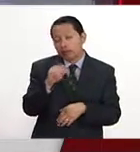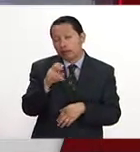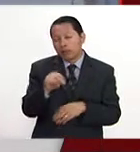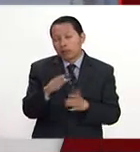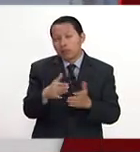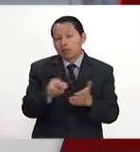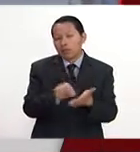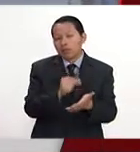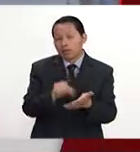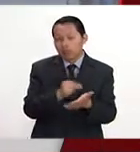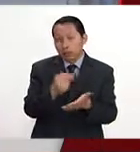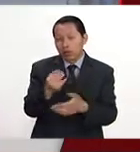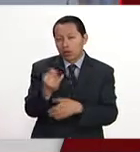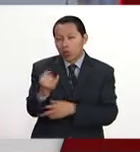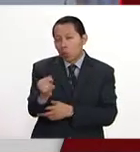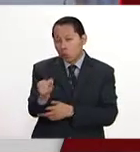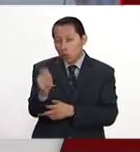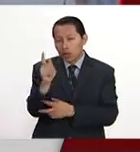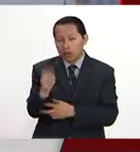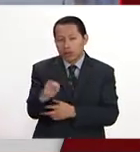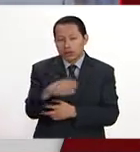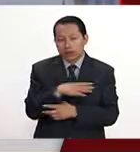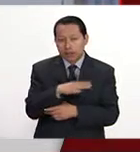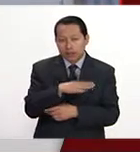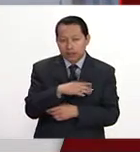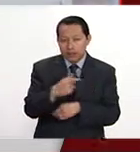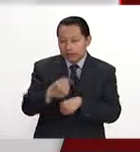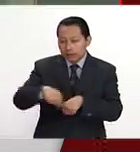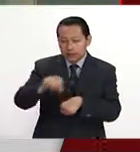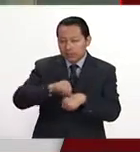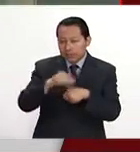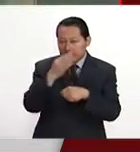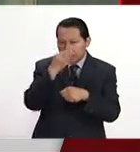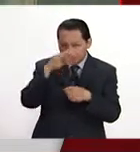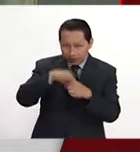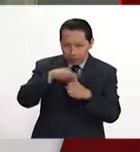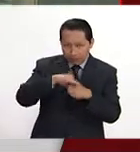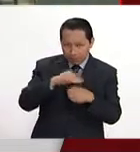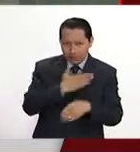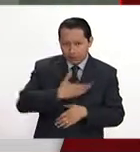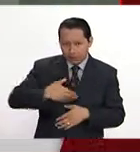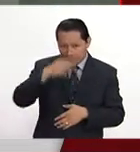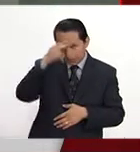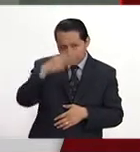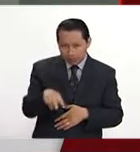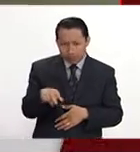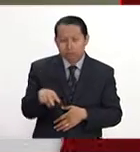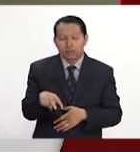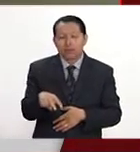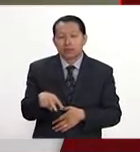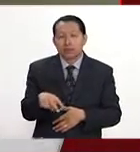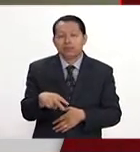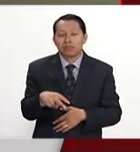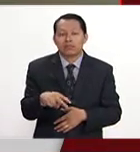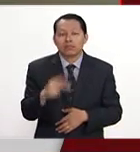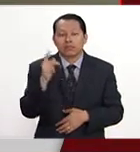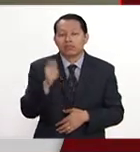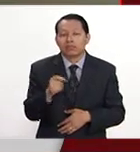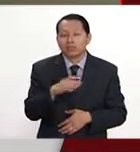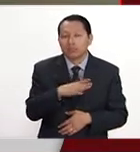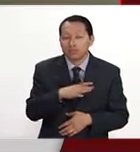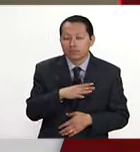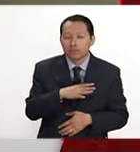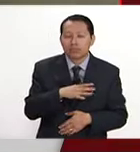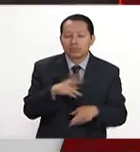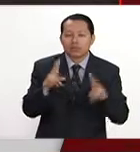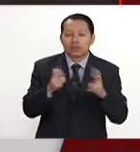estar firmando por ahí de junio. Estamos hablando a semanas de la elección presidencial aquí en México. Entonces, es inevitable